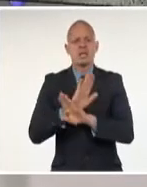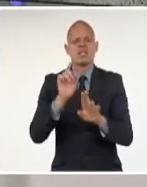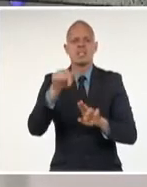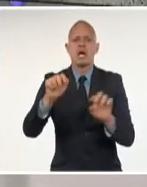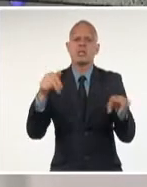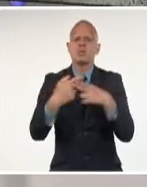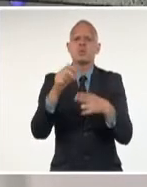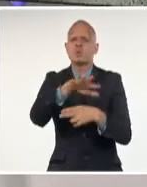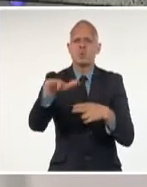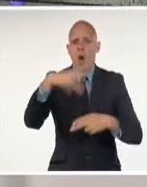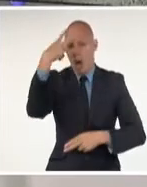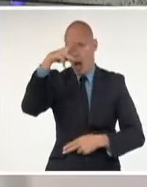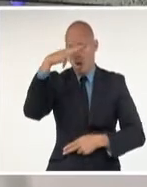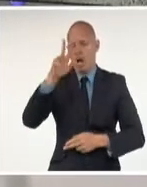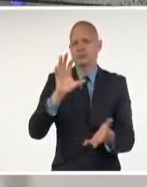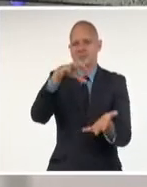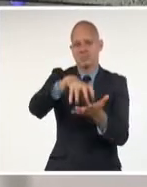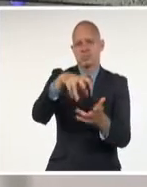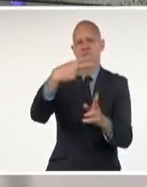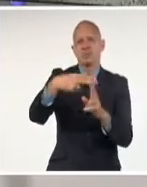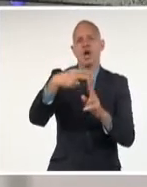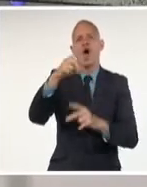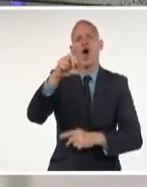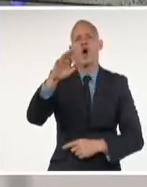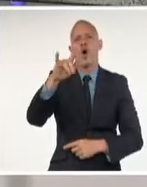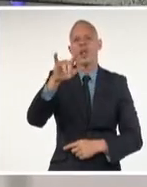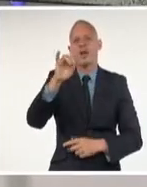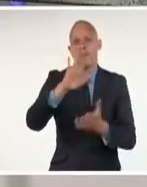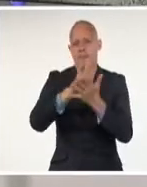en la ciudad mexicana de Colima. Cualquiera de las antillanas